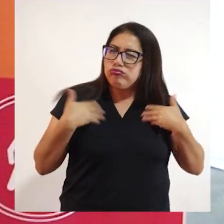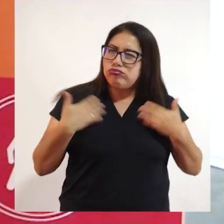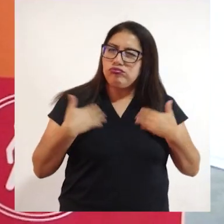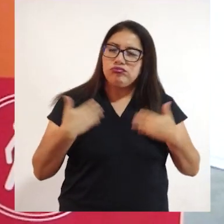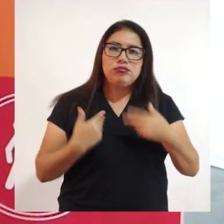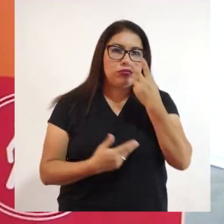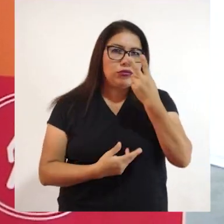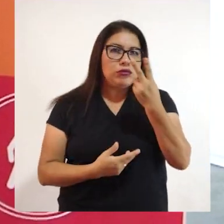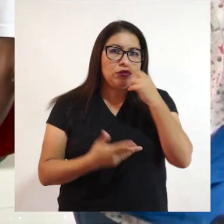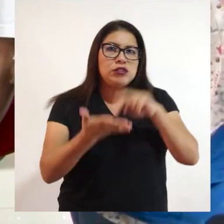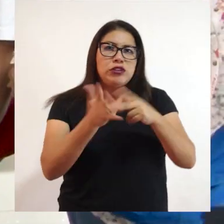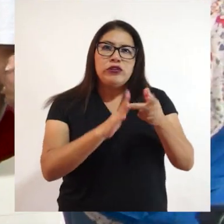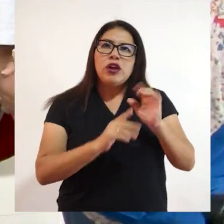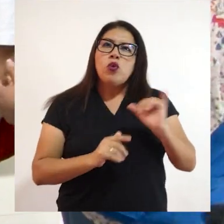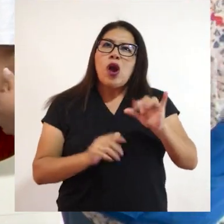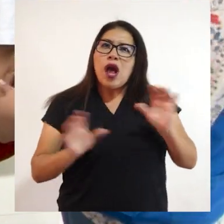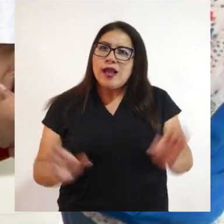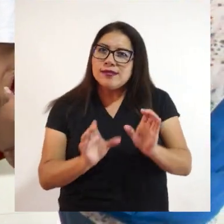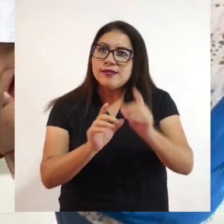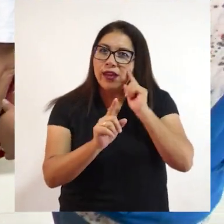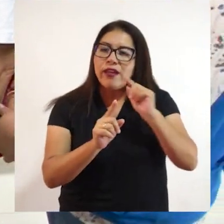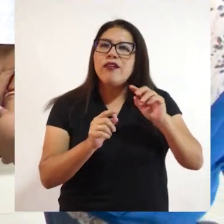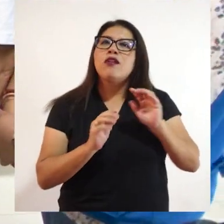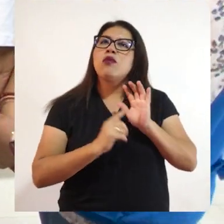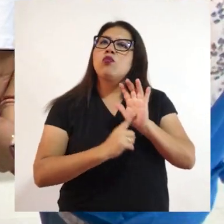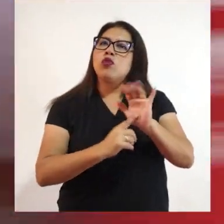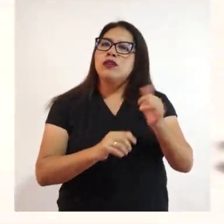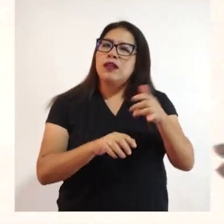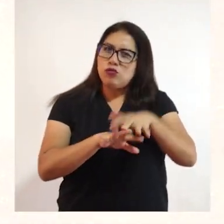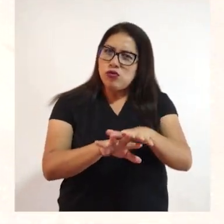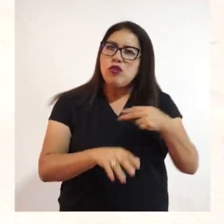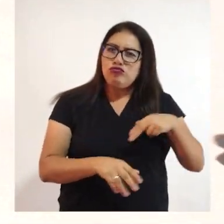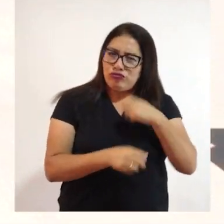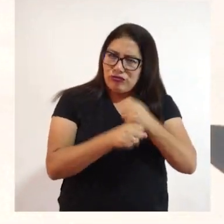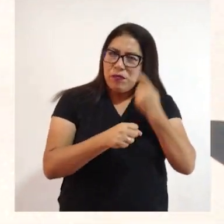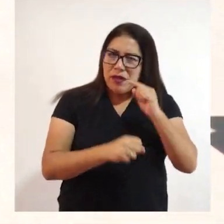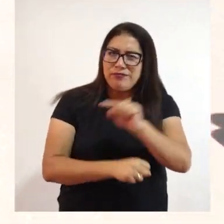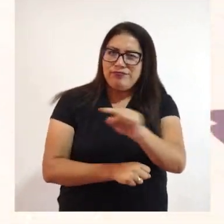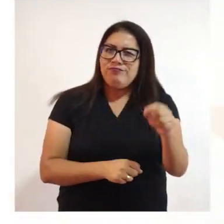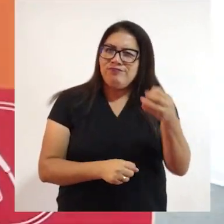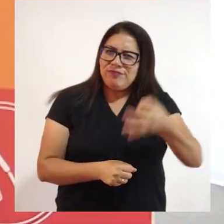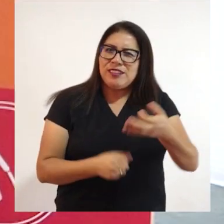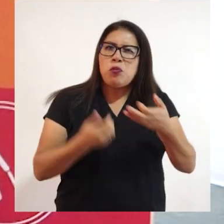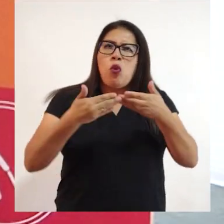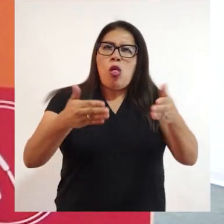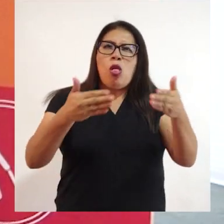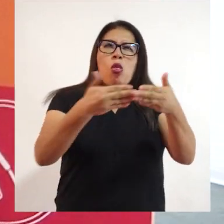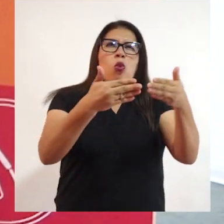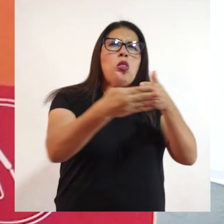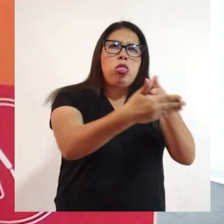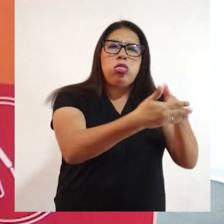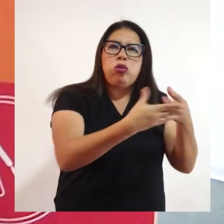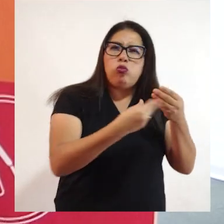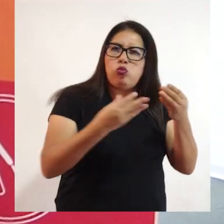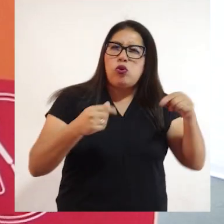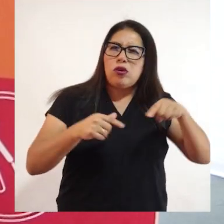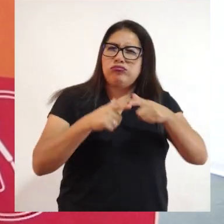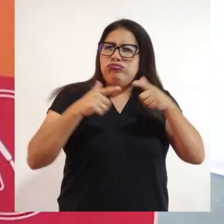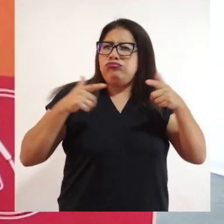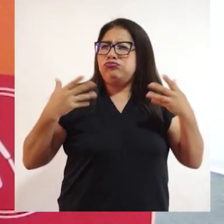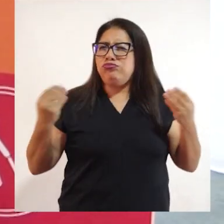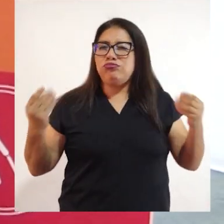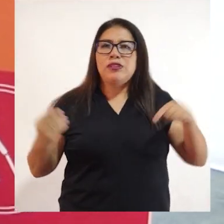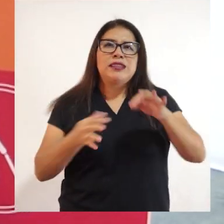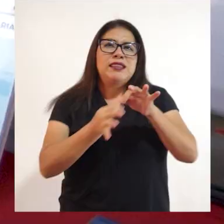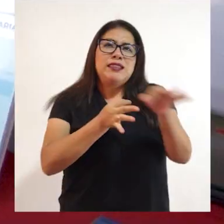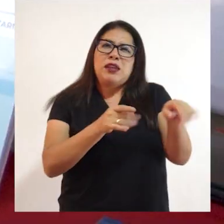diciendo con este mensaje que sí somos inclusivos y queremos seguir trabajando para ellos, ¿no? De alguna otra manera para cubrir las brechas que son muy grandes y acá en Ica